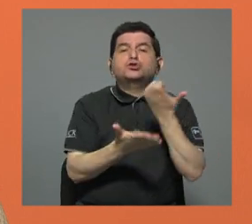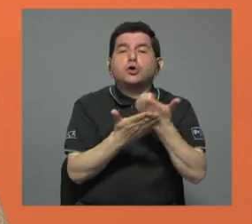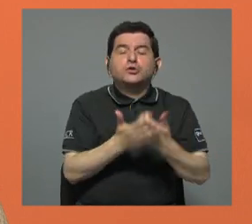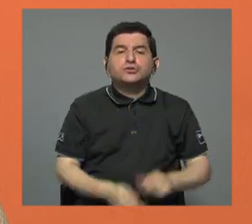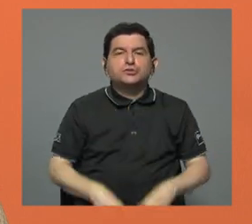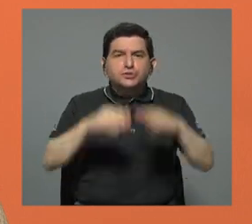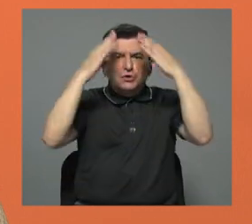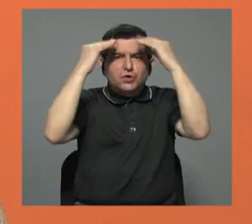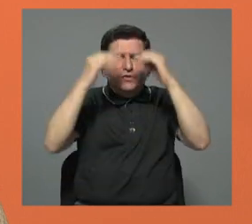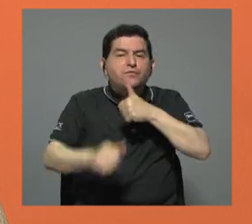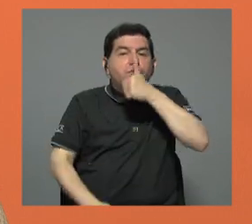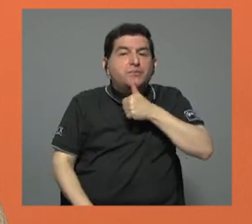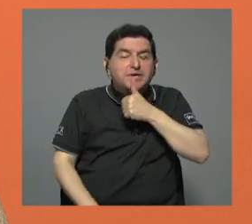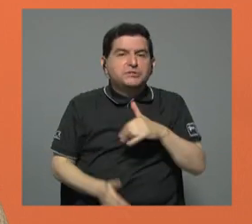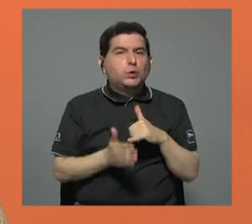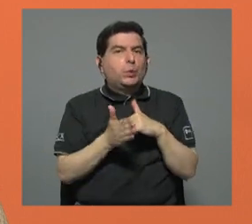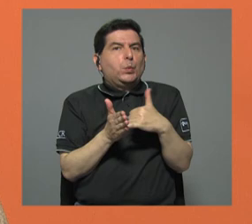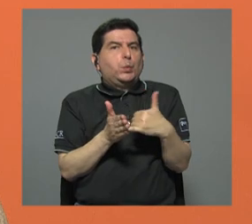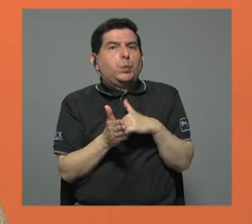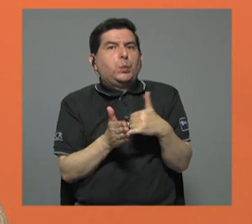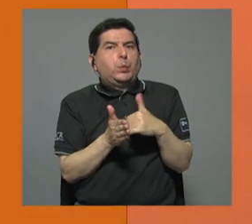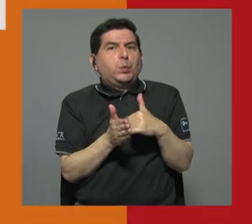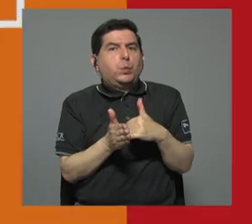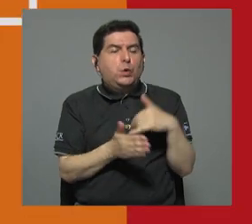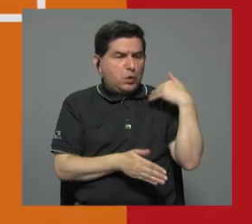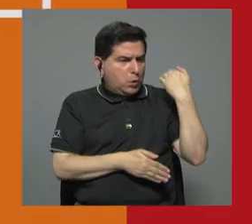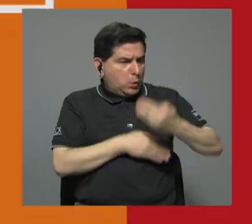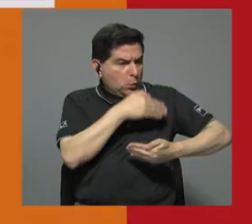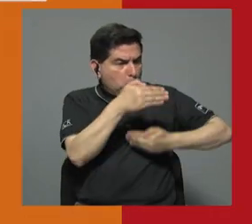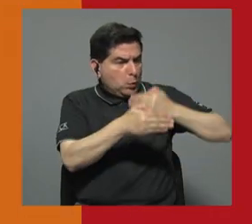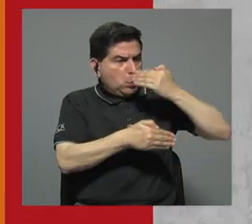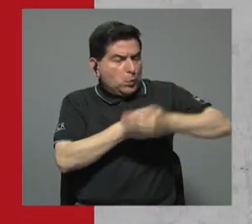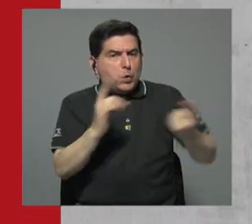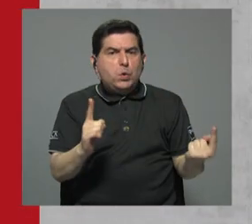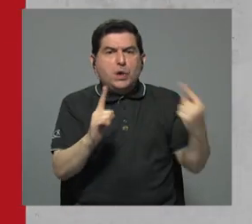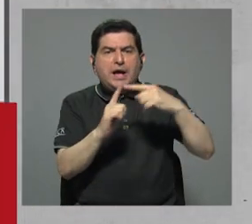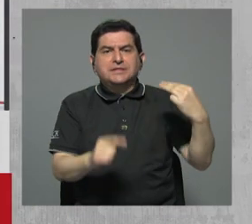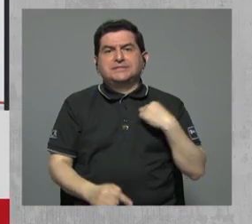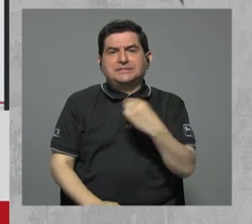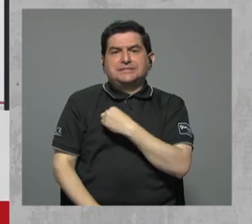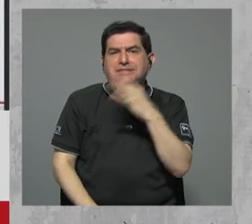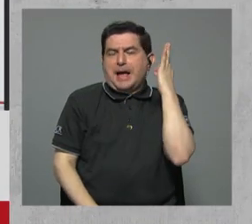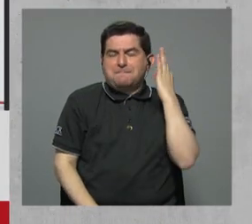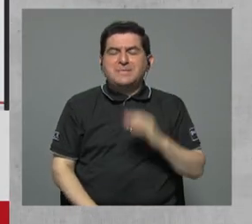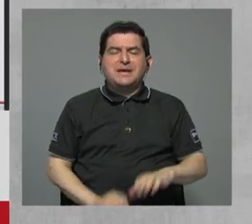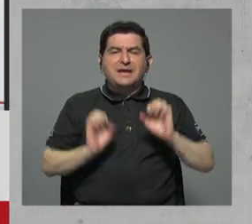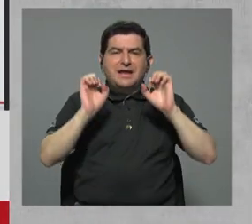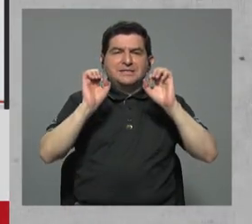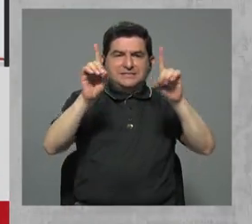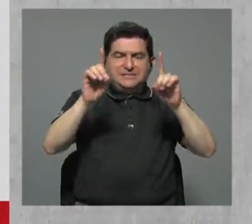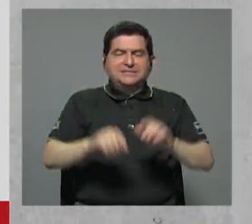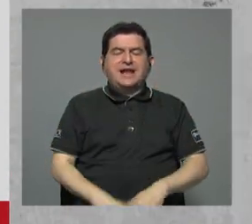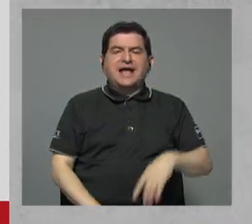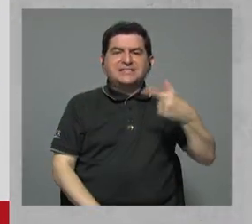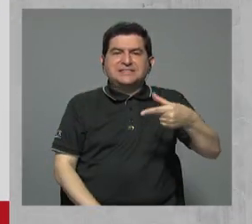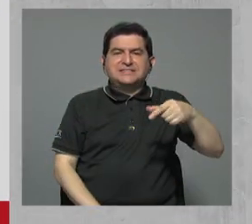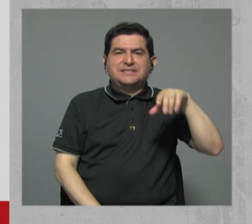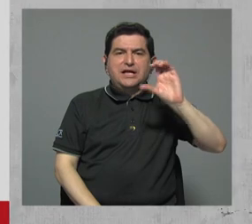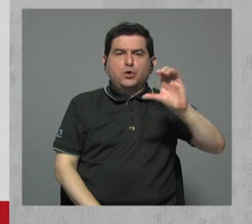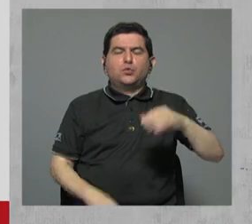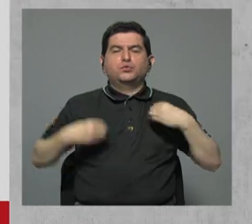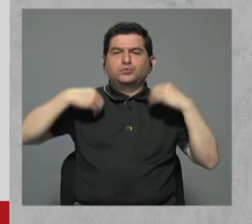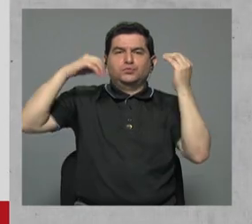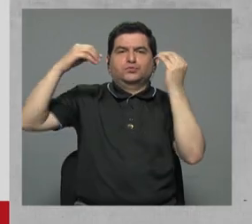privados que eran sensibles y esto evolucionó al punto de que la ministra educación y es el cruz tuvo que renunciar a su